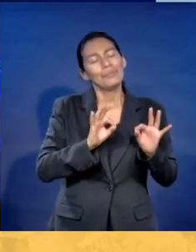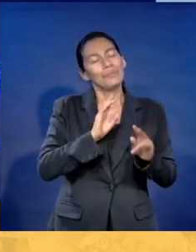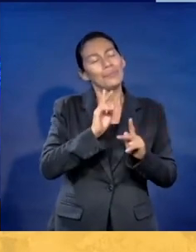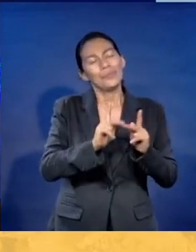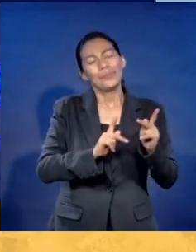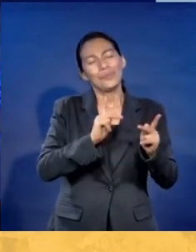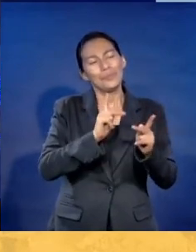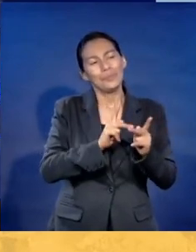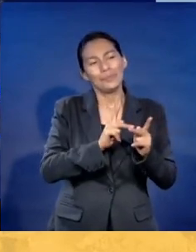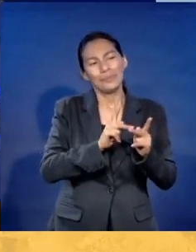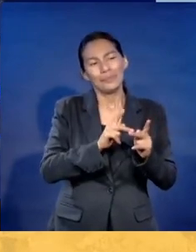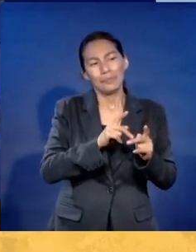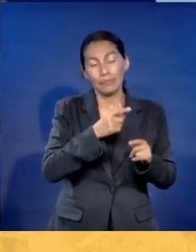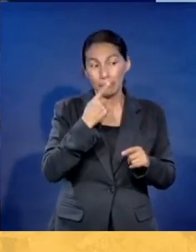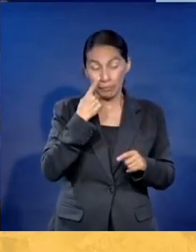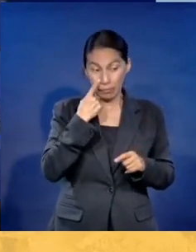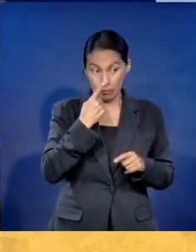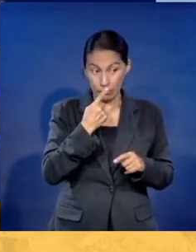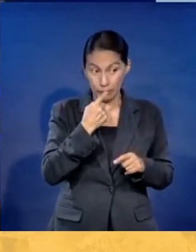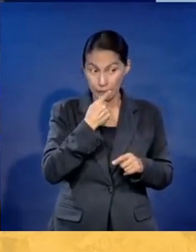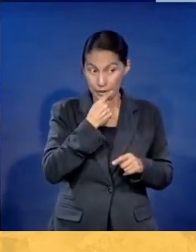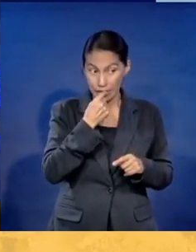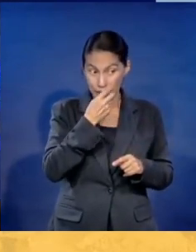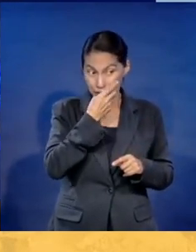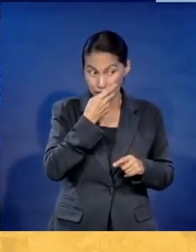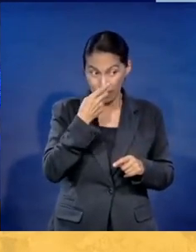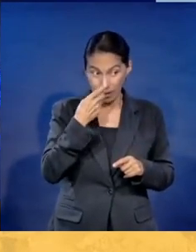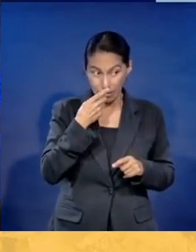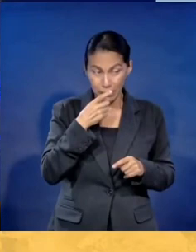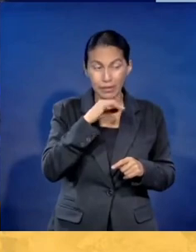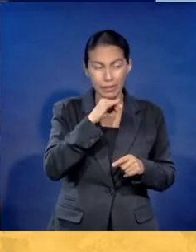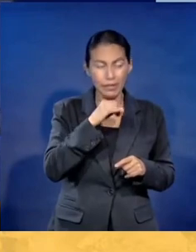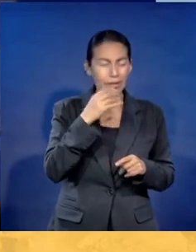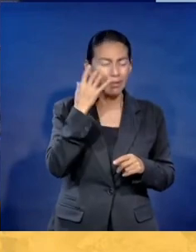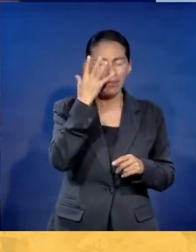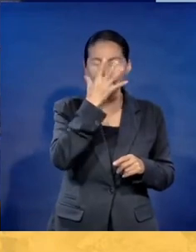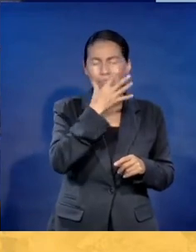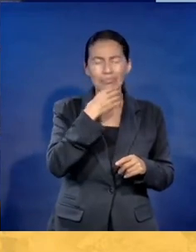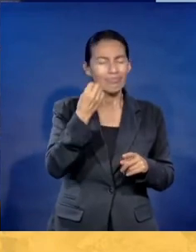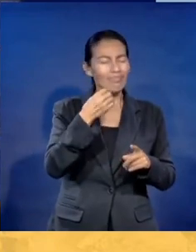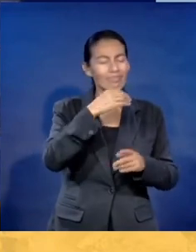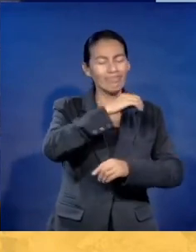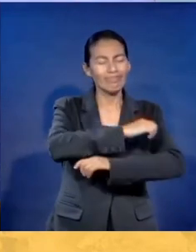ya le diste los dientes sí son como ventanas hermosas